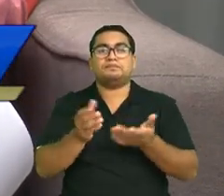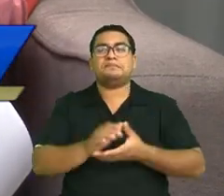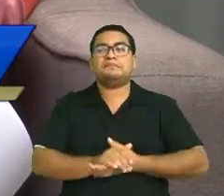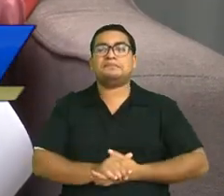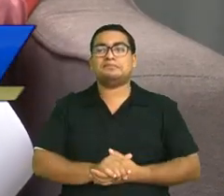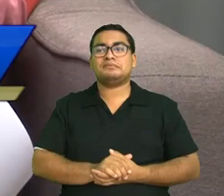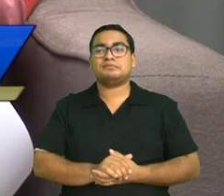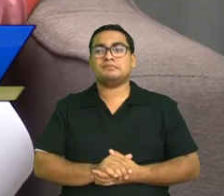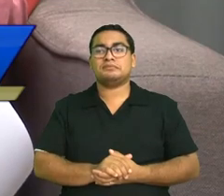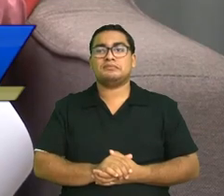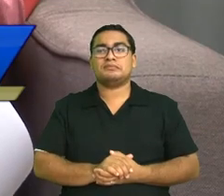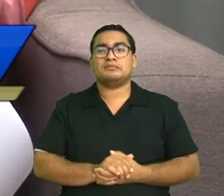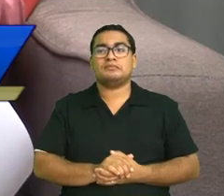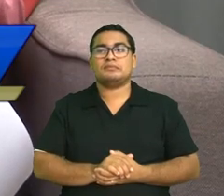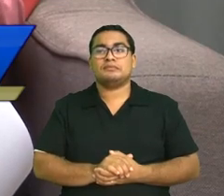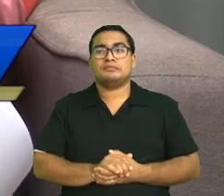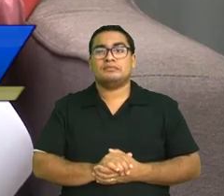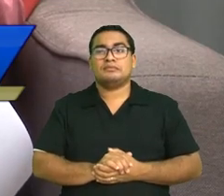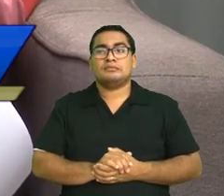para que